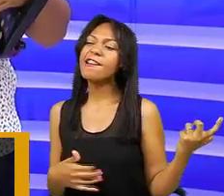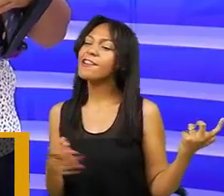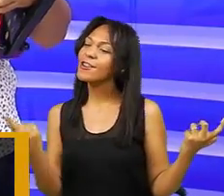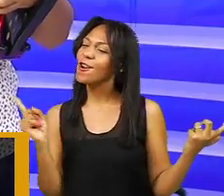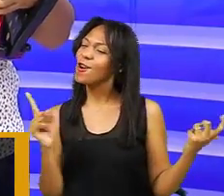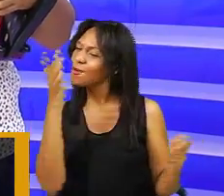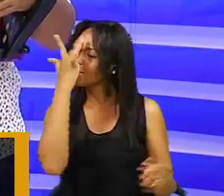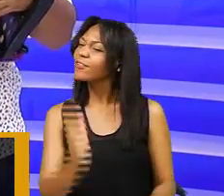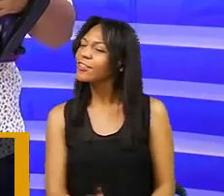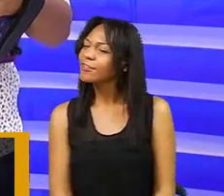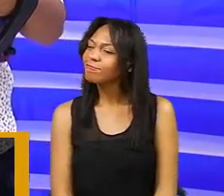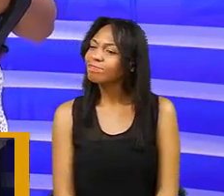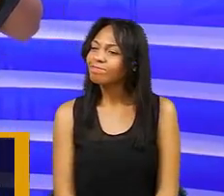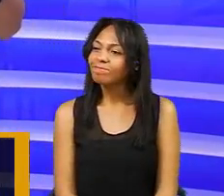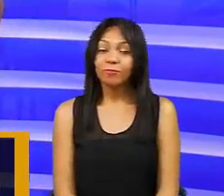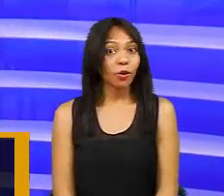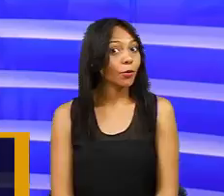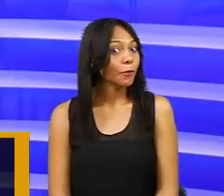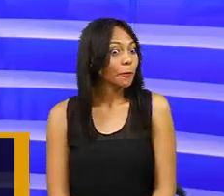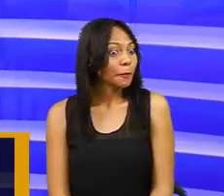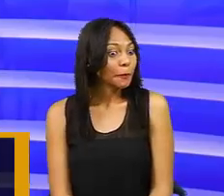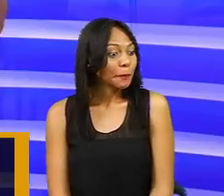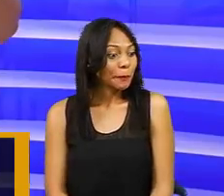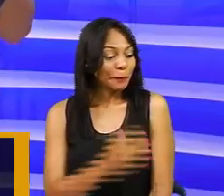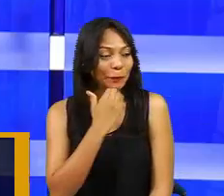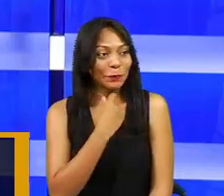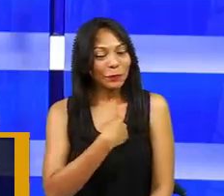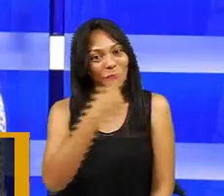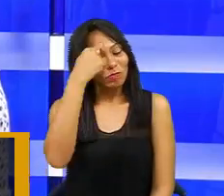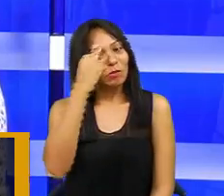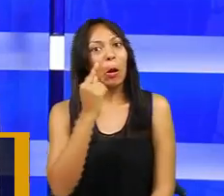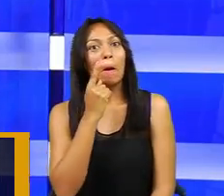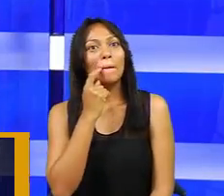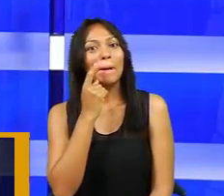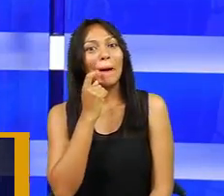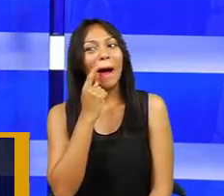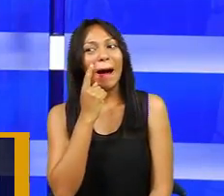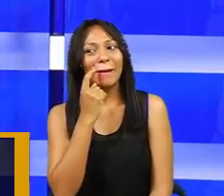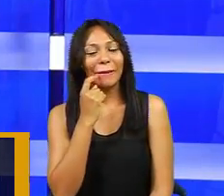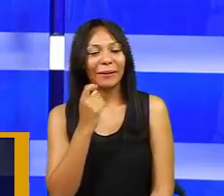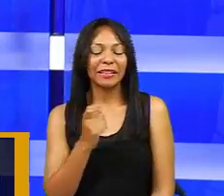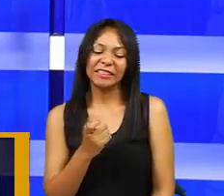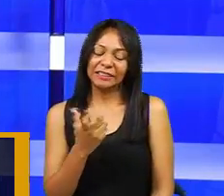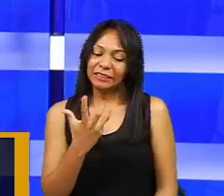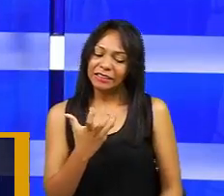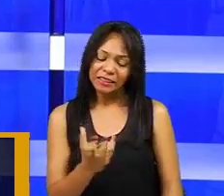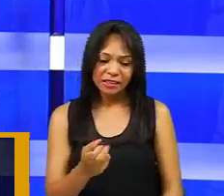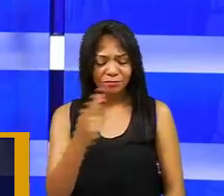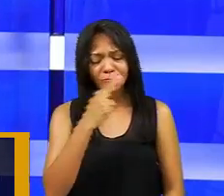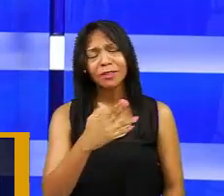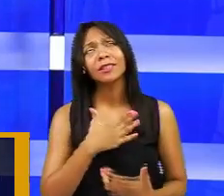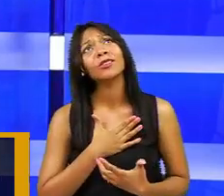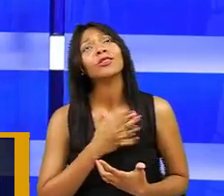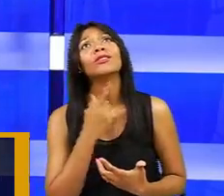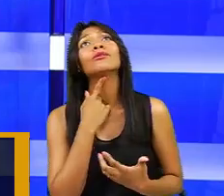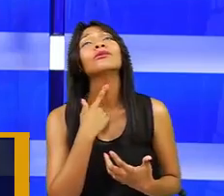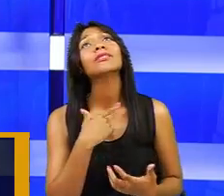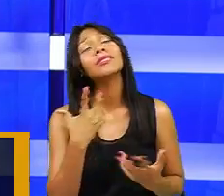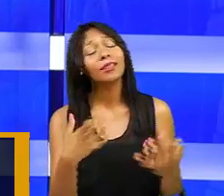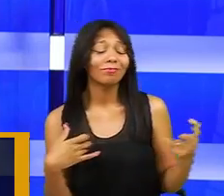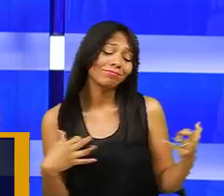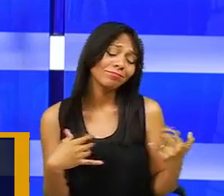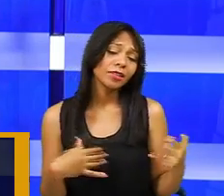padre, es un amante de la música vallenata. Incluso soñaba con tener un hijo acordeonero. Dios le regaló, le dio ese premio